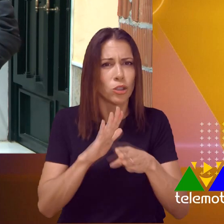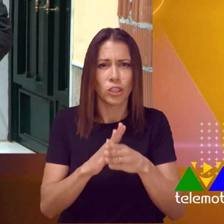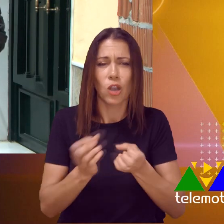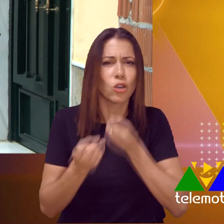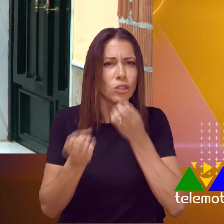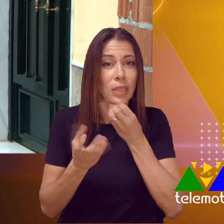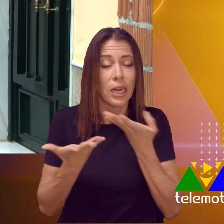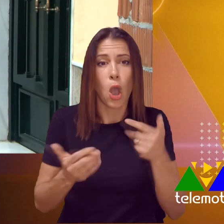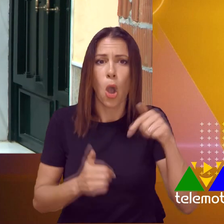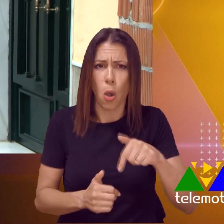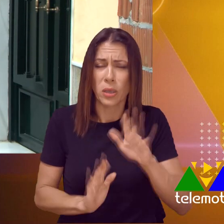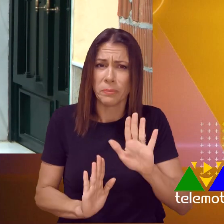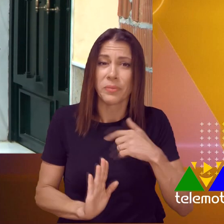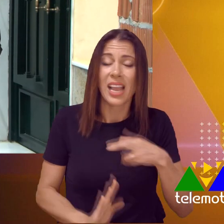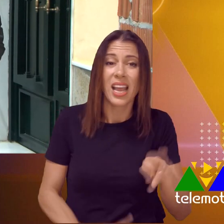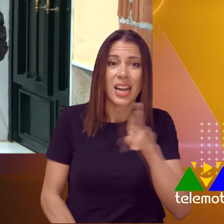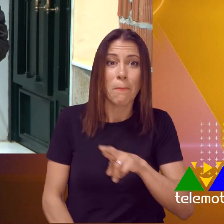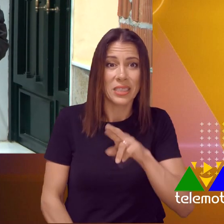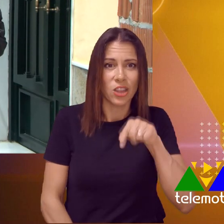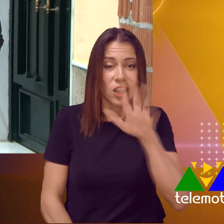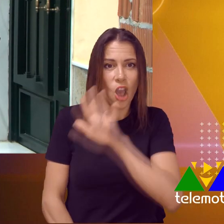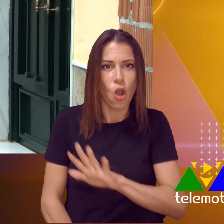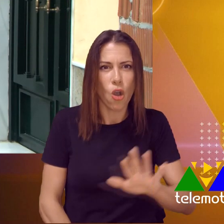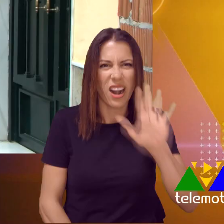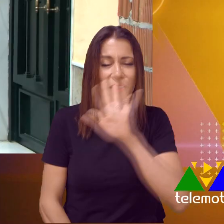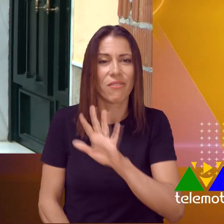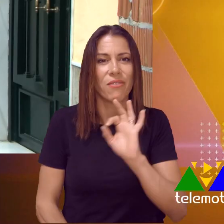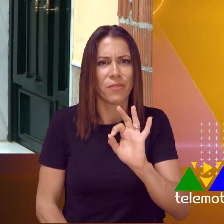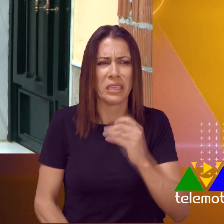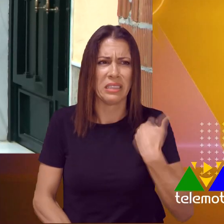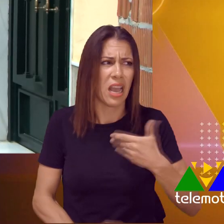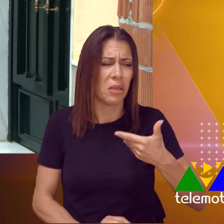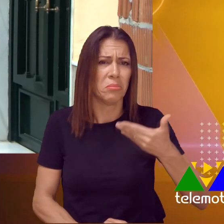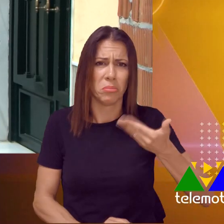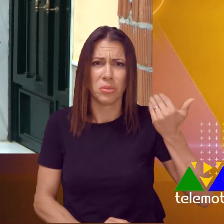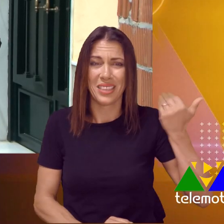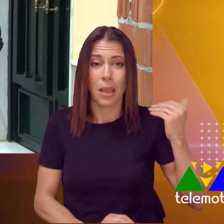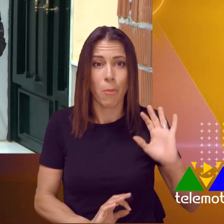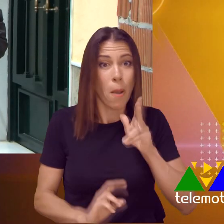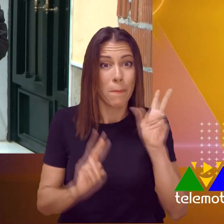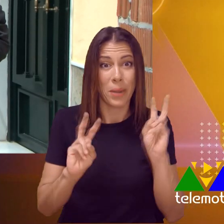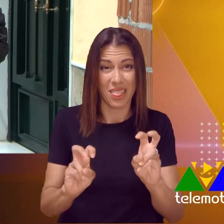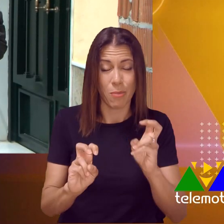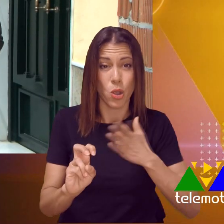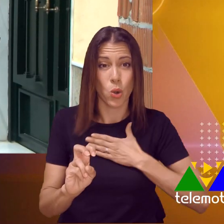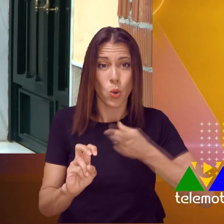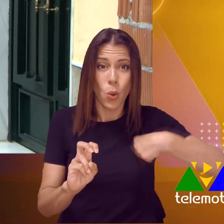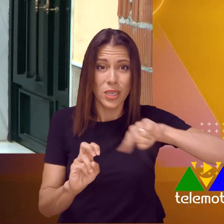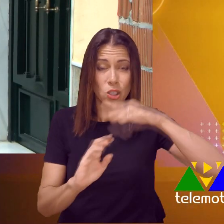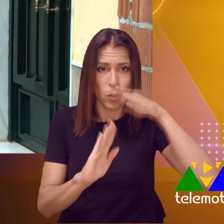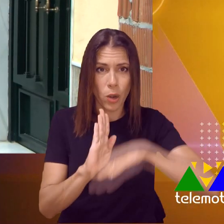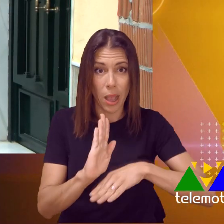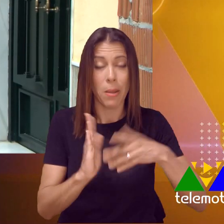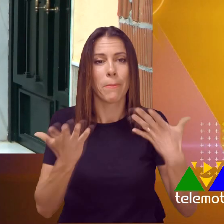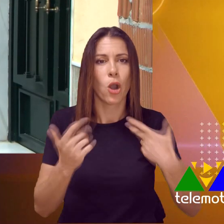bueno, repasando precisamente esta geografía por la cual ya pasábamos hace bastante tiempo al principio de nuestros programas aquí de la Alquería, pero hoy hemos querido